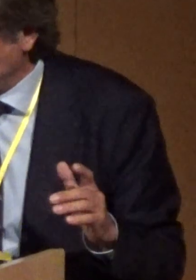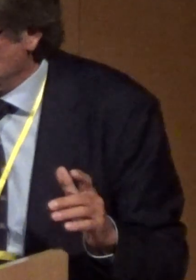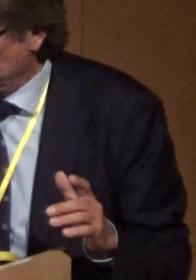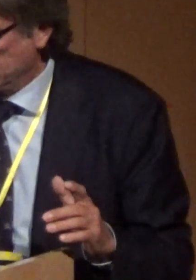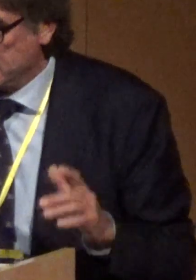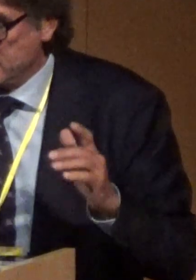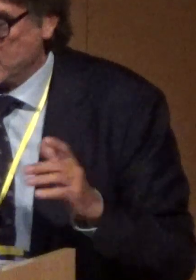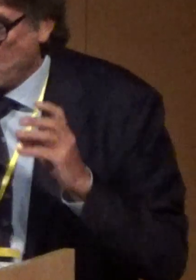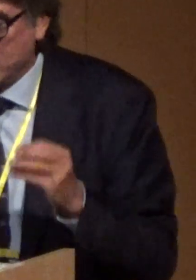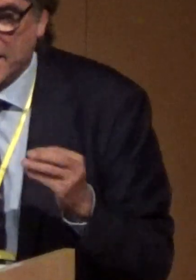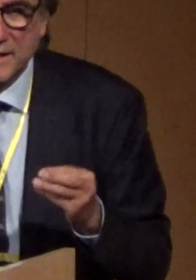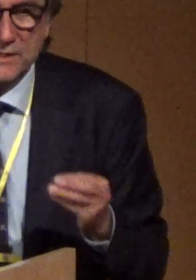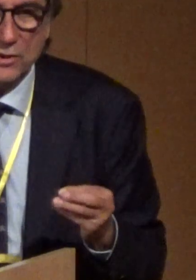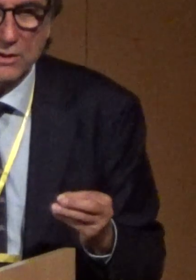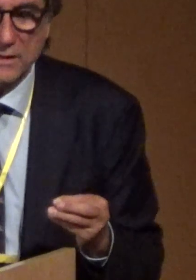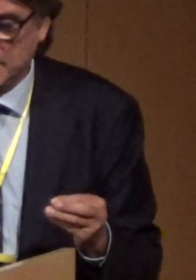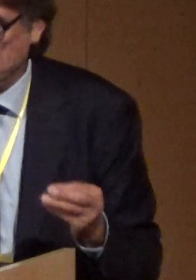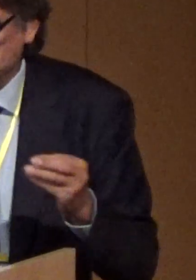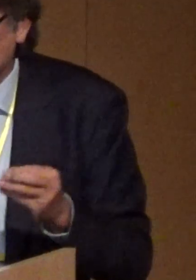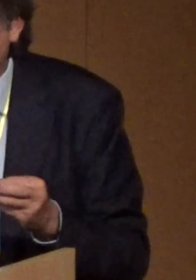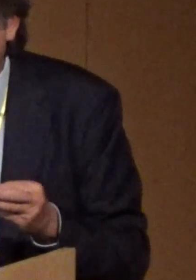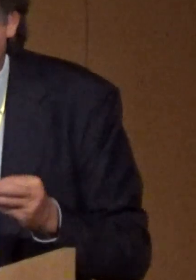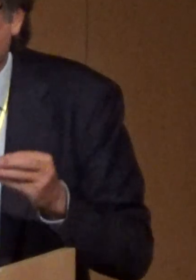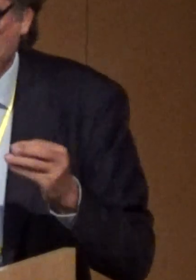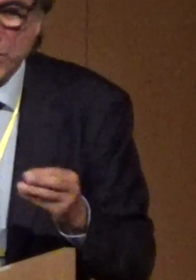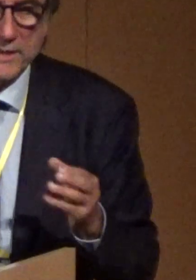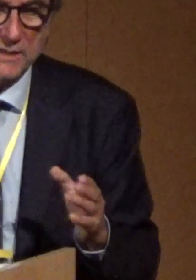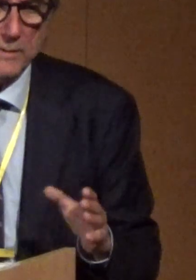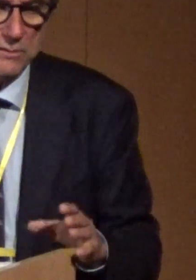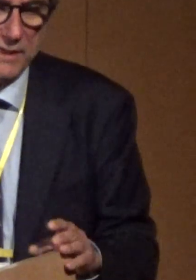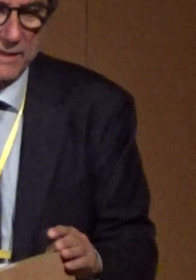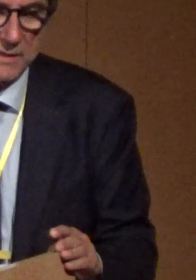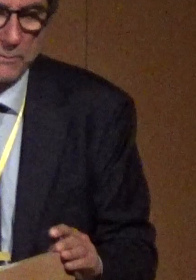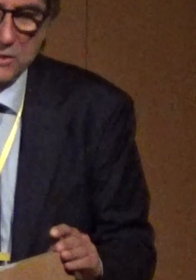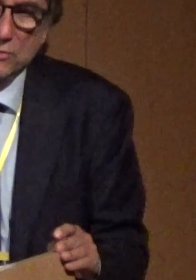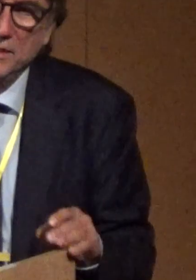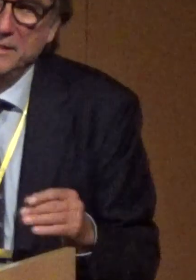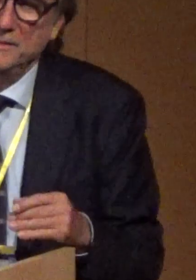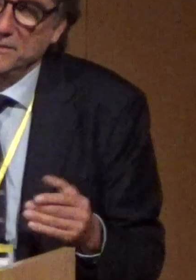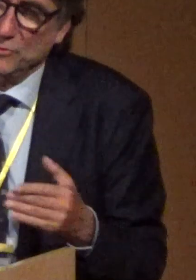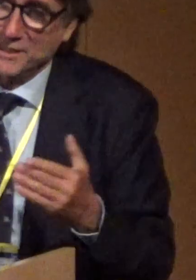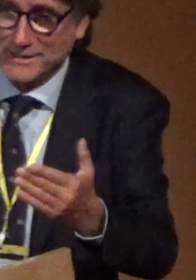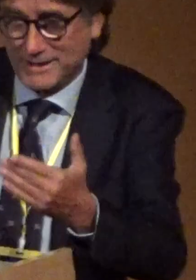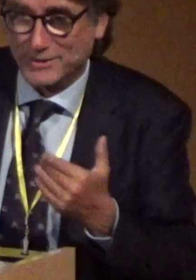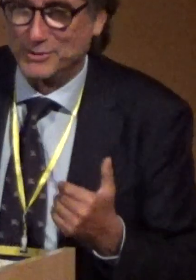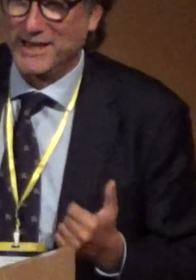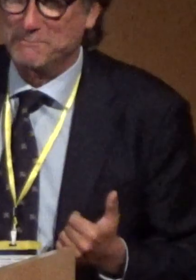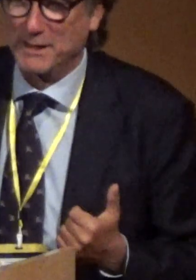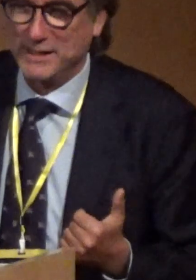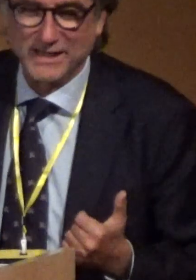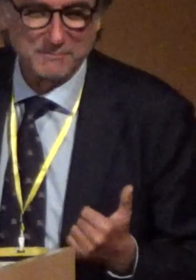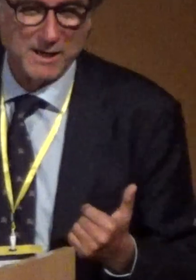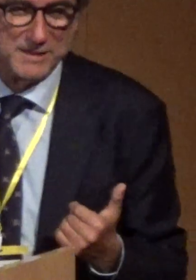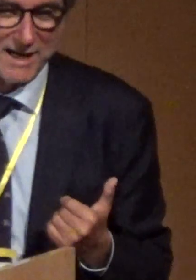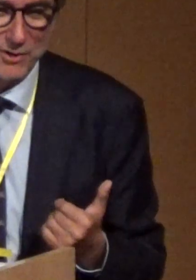quiero resaltar es que cualquier lesión extensa puede dar síndrome de un TDAH. Por eso, no es que esté tirando tierras